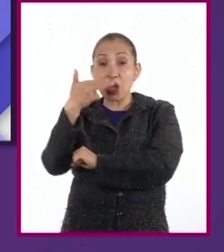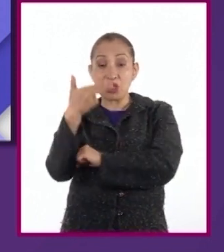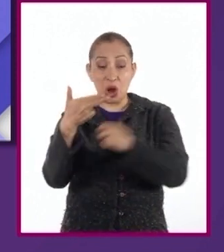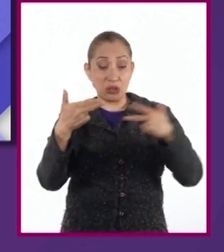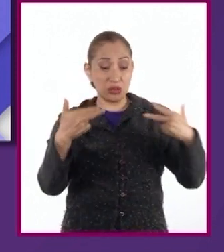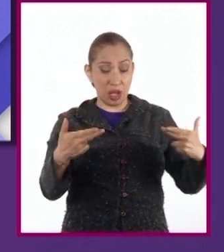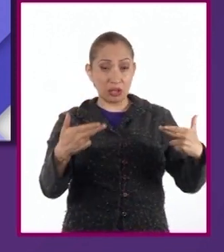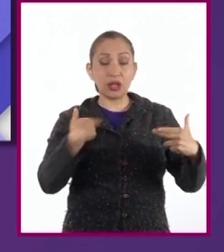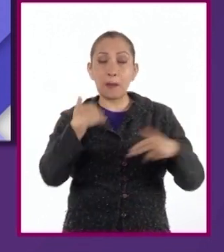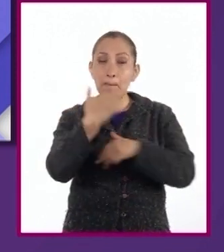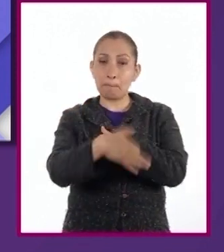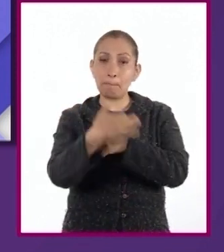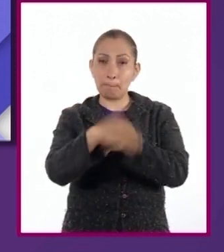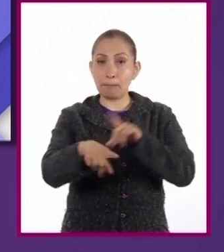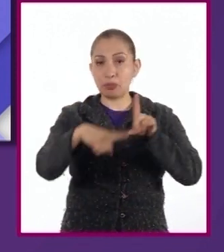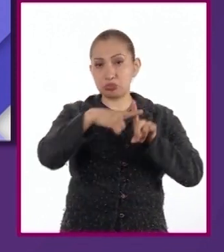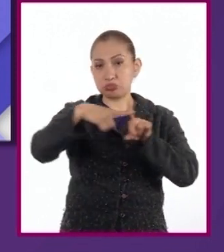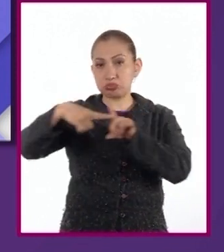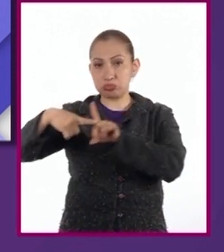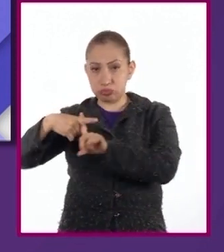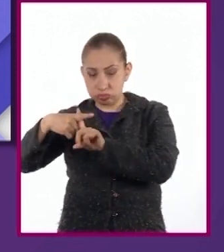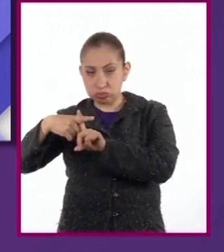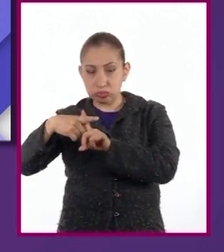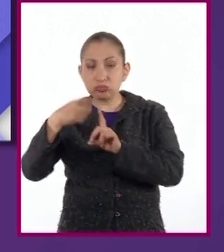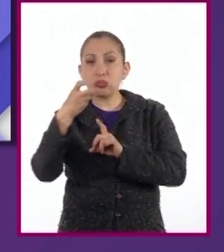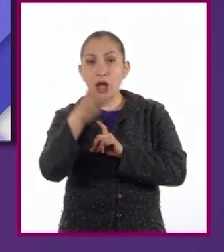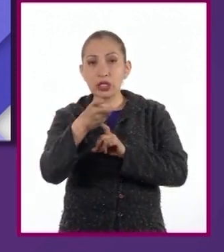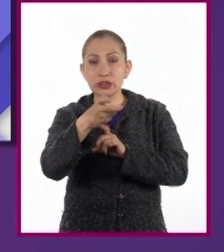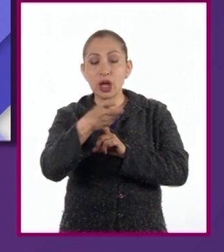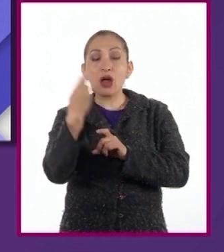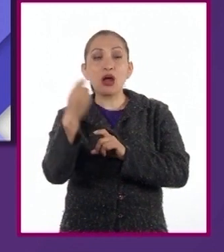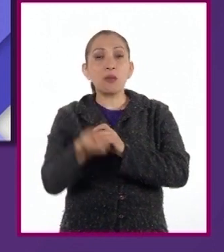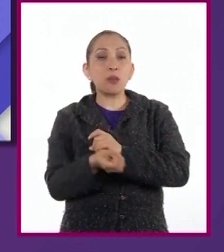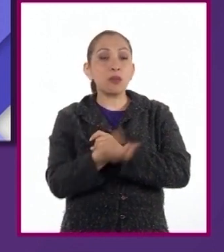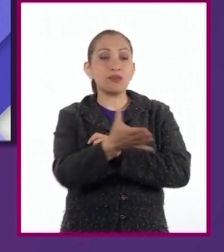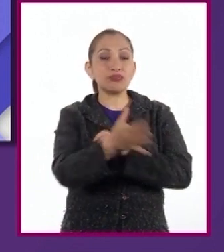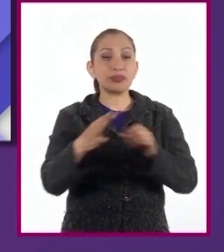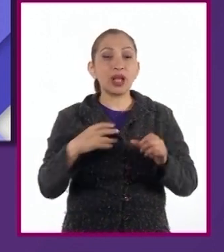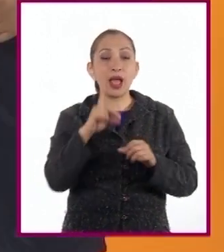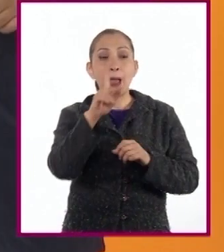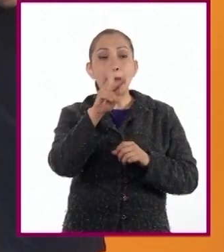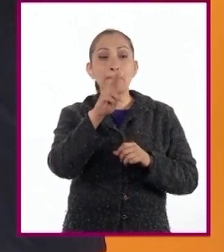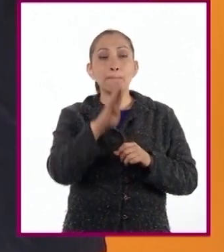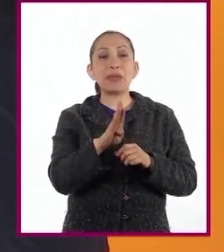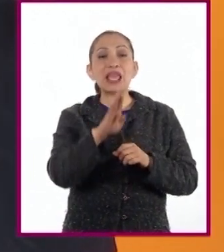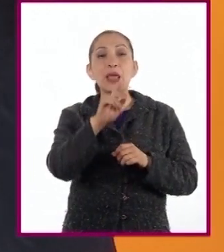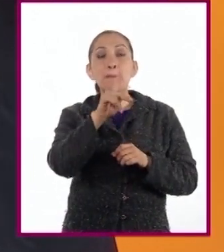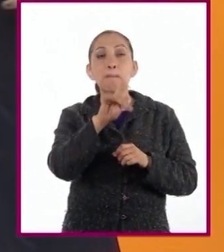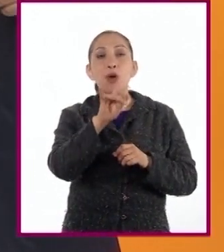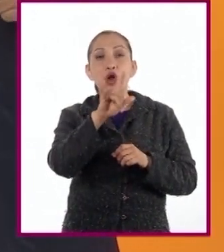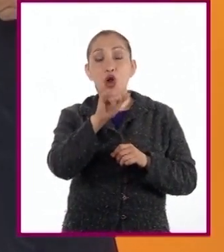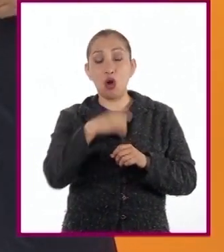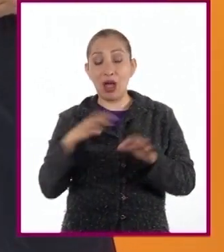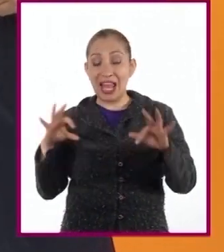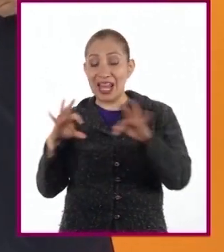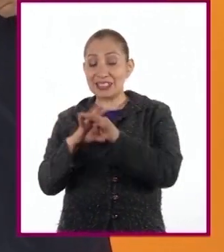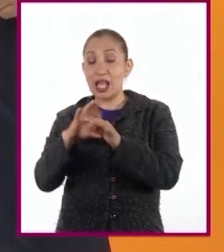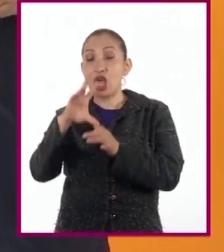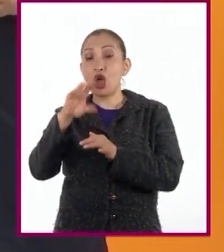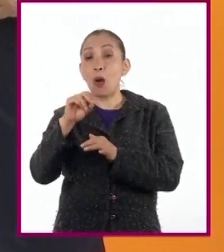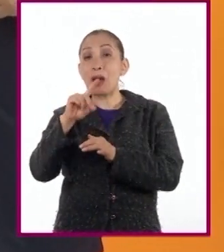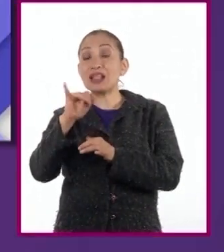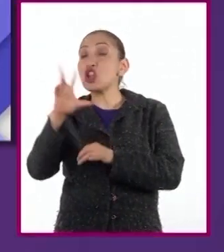con carga parcialmente positiva, por lo que recibe el nombre de dipolo. Los enlaces covalentes